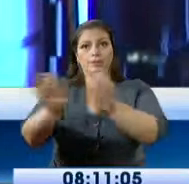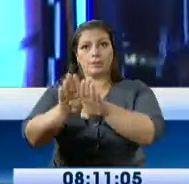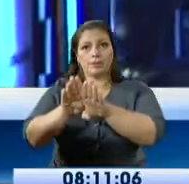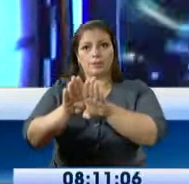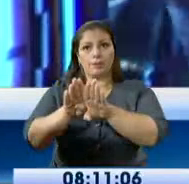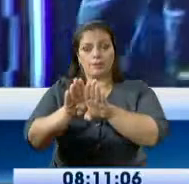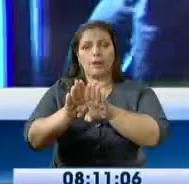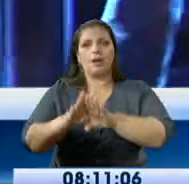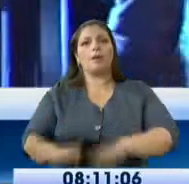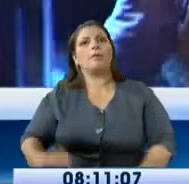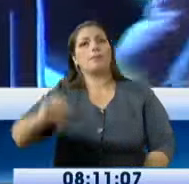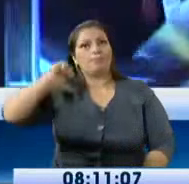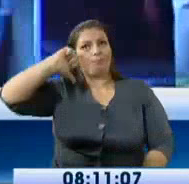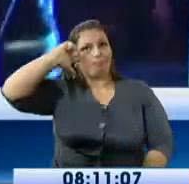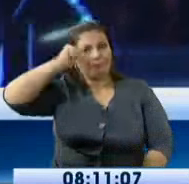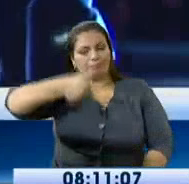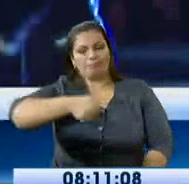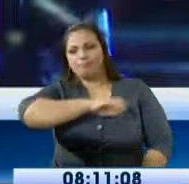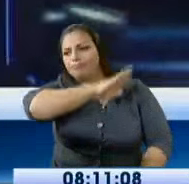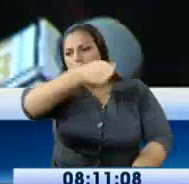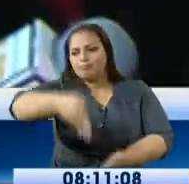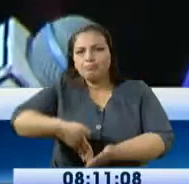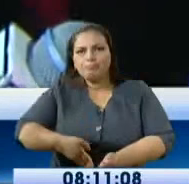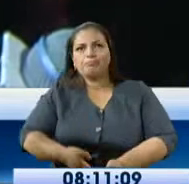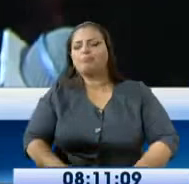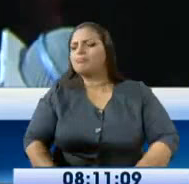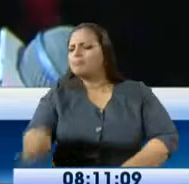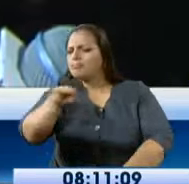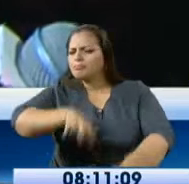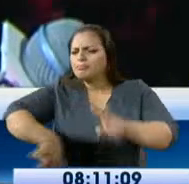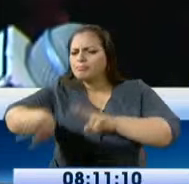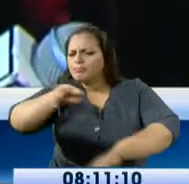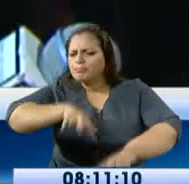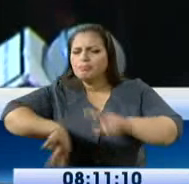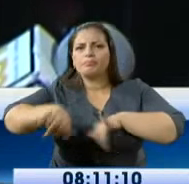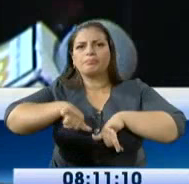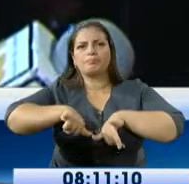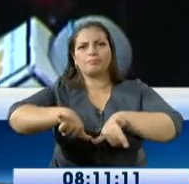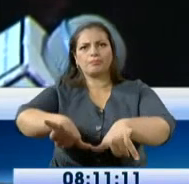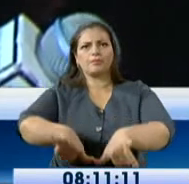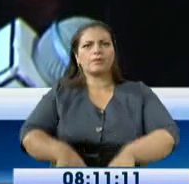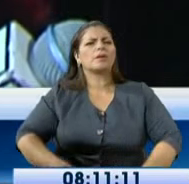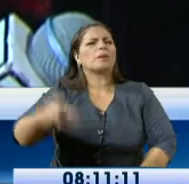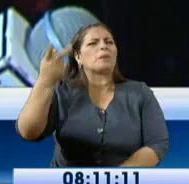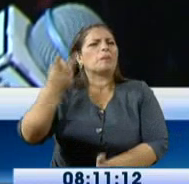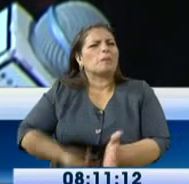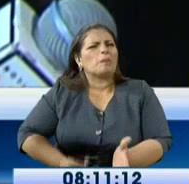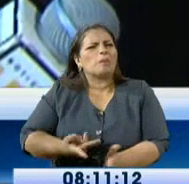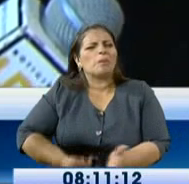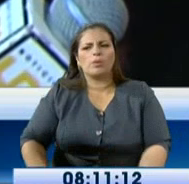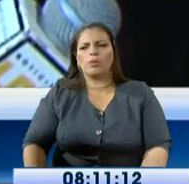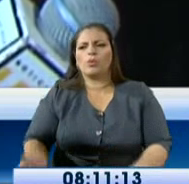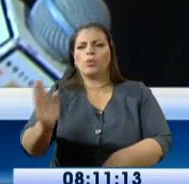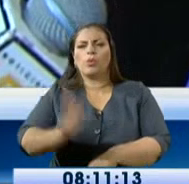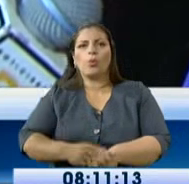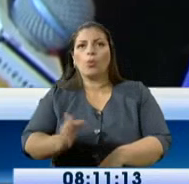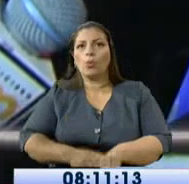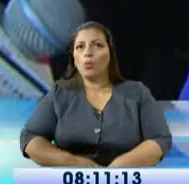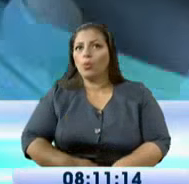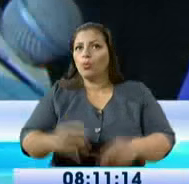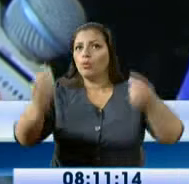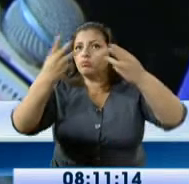el domicilio para el día de mañana establecer si es que el incendio fue causado por algún cortocircuito o